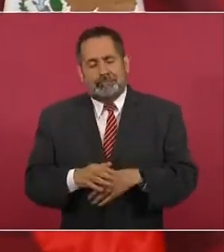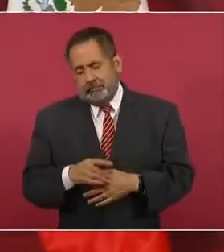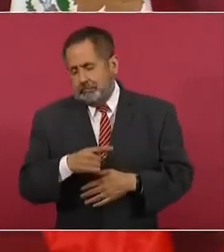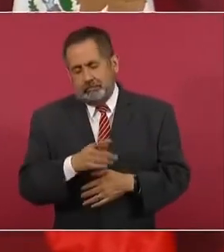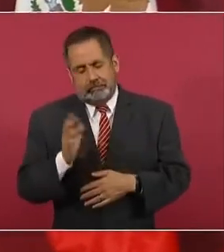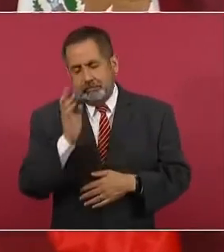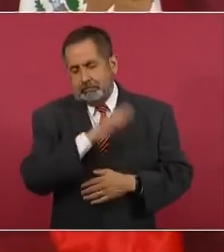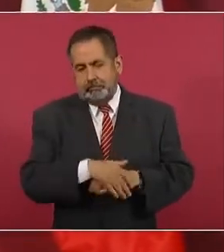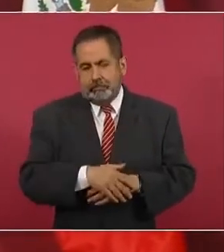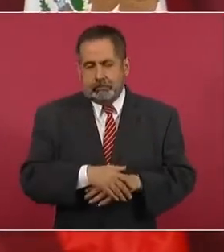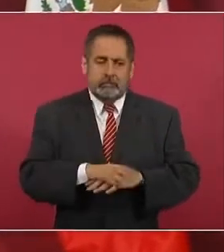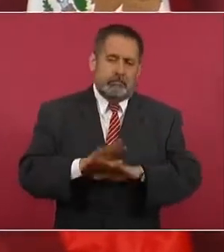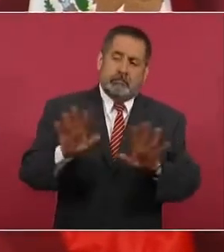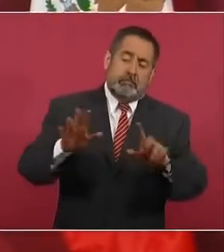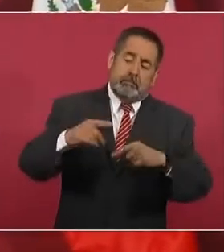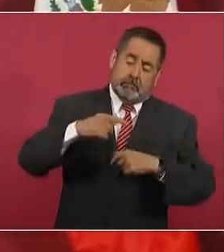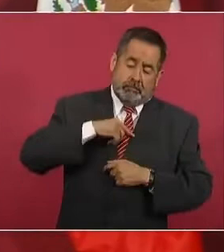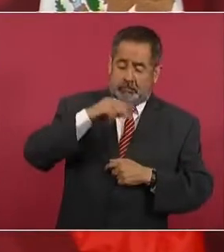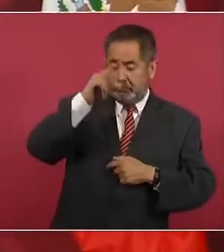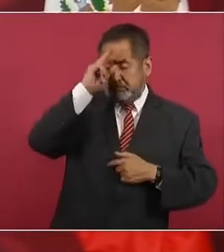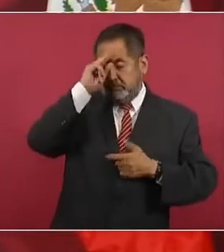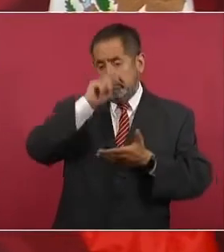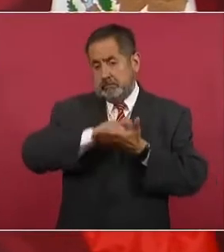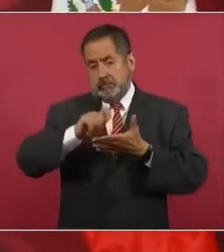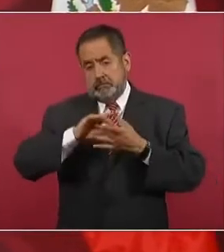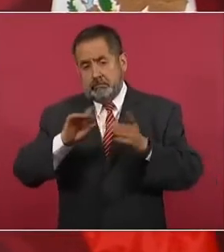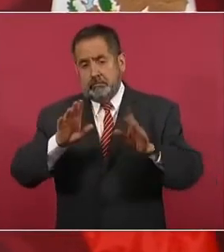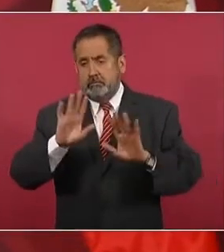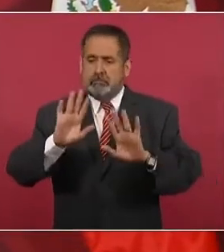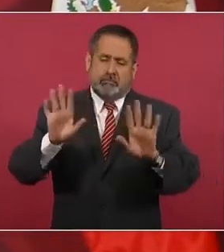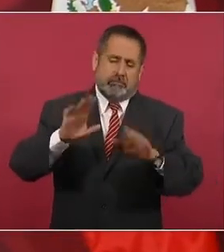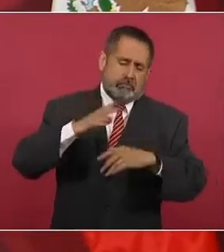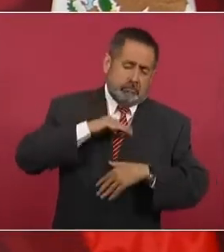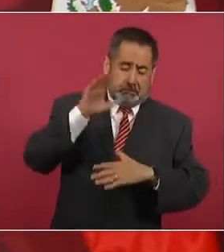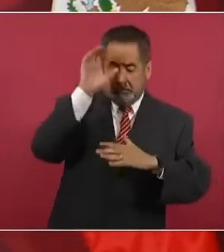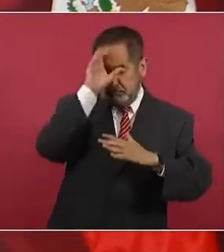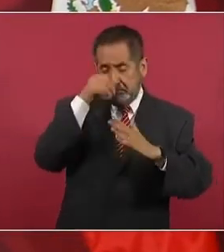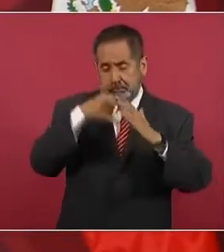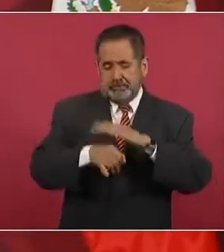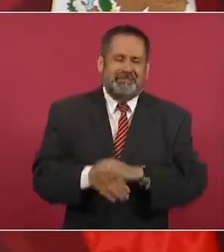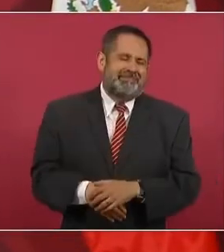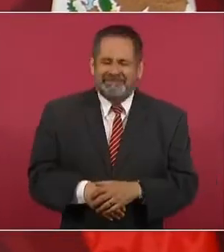Yo soy intelectual, yo soy científico.